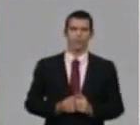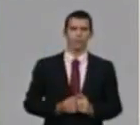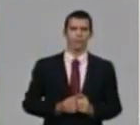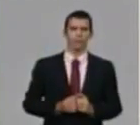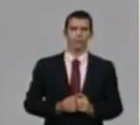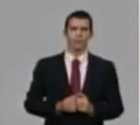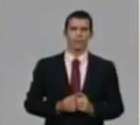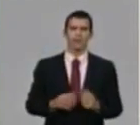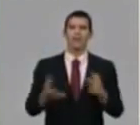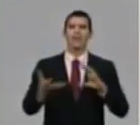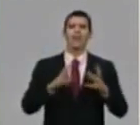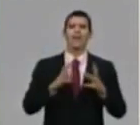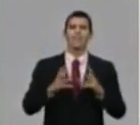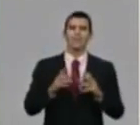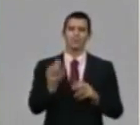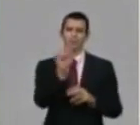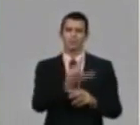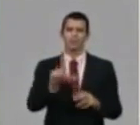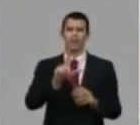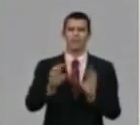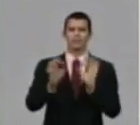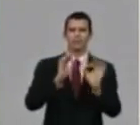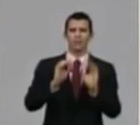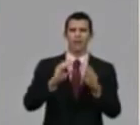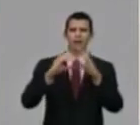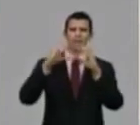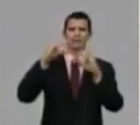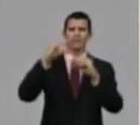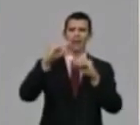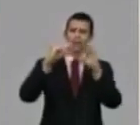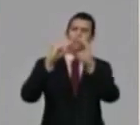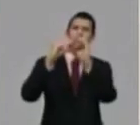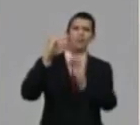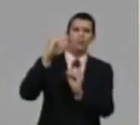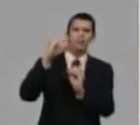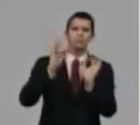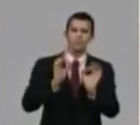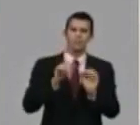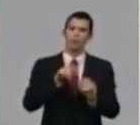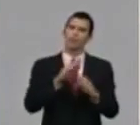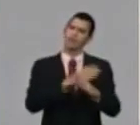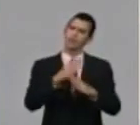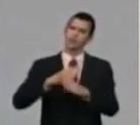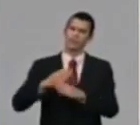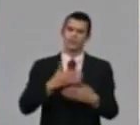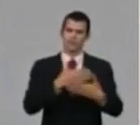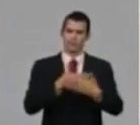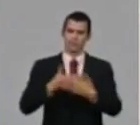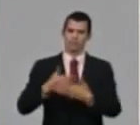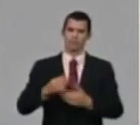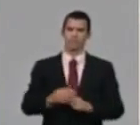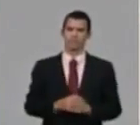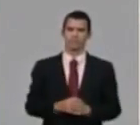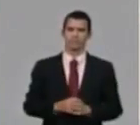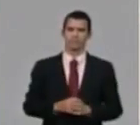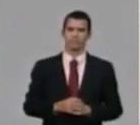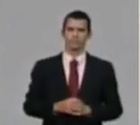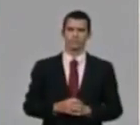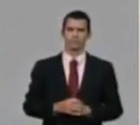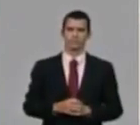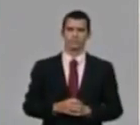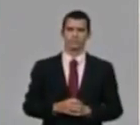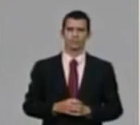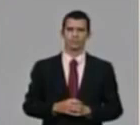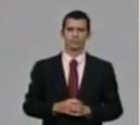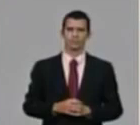tratamiento diferente para el sector empresarial que para el sector presupuestado. En el sector empresarial está condicionado al pago a que ese trabajador